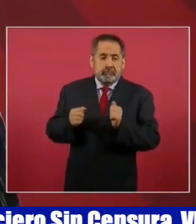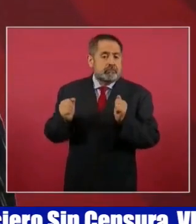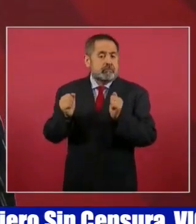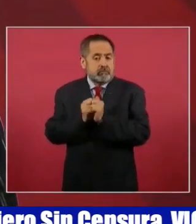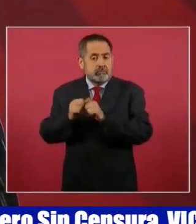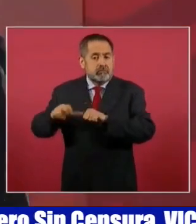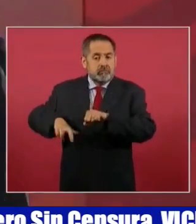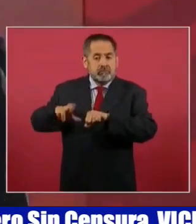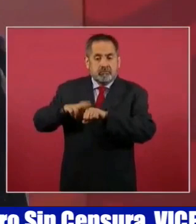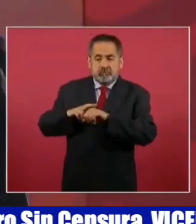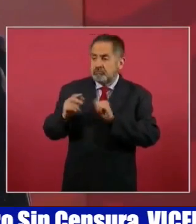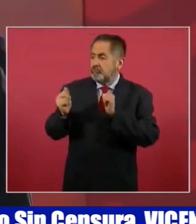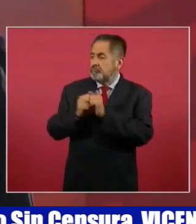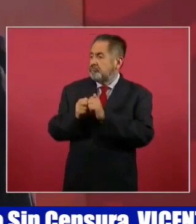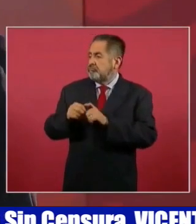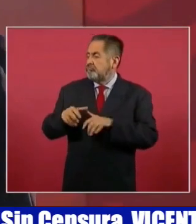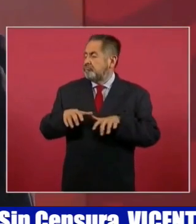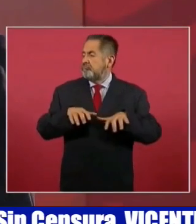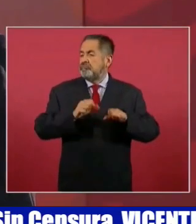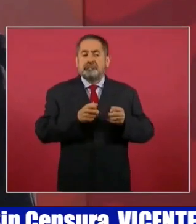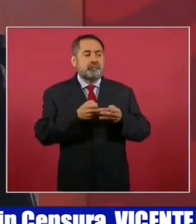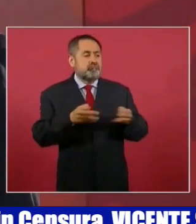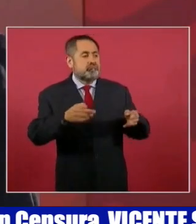gobernadores caciques